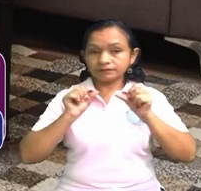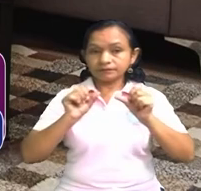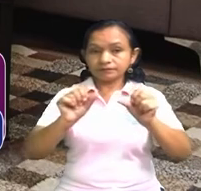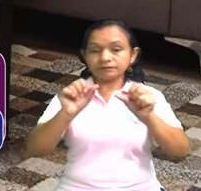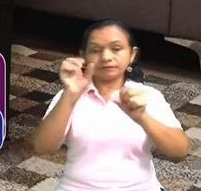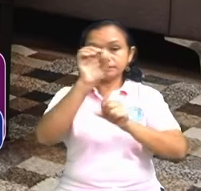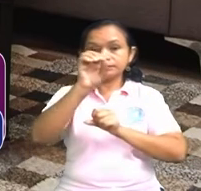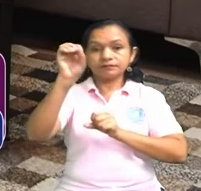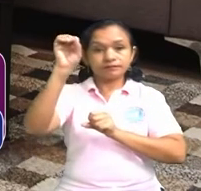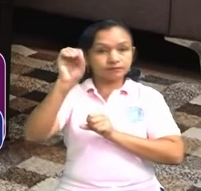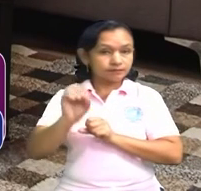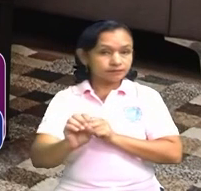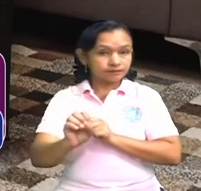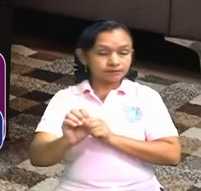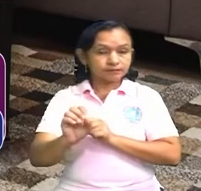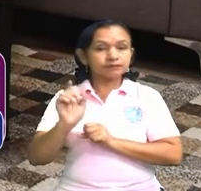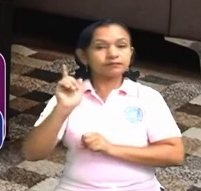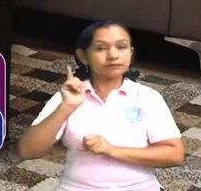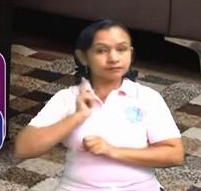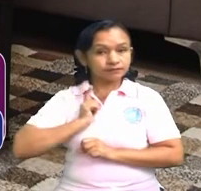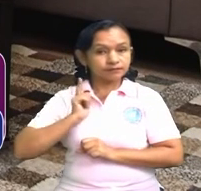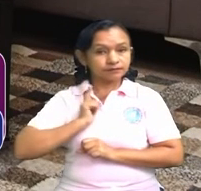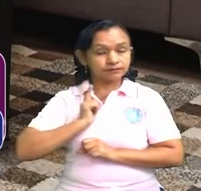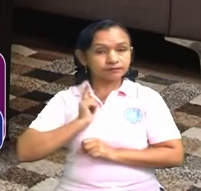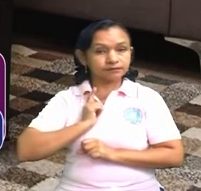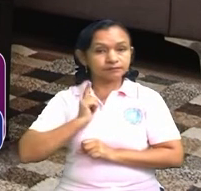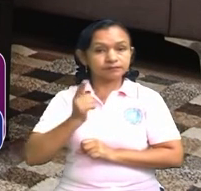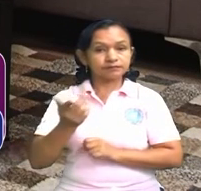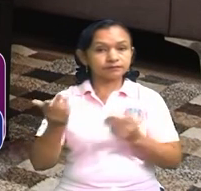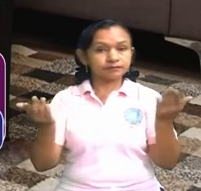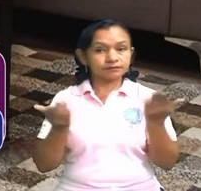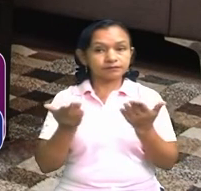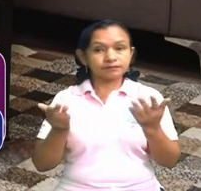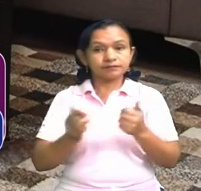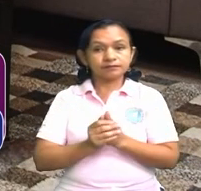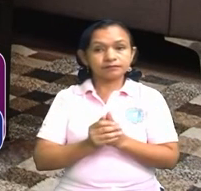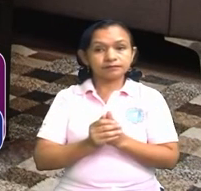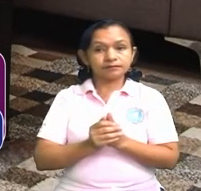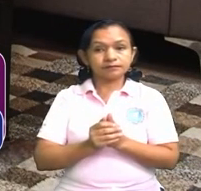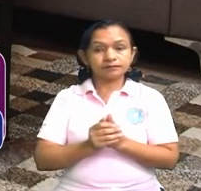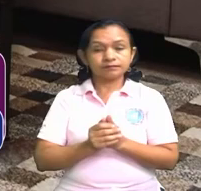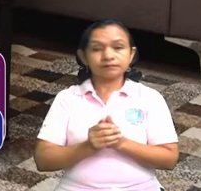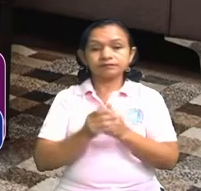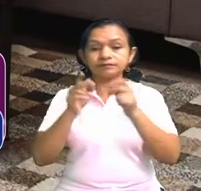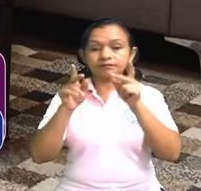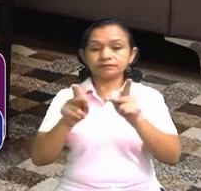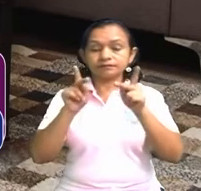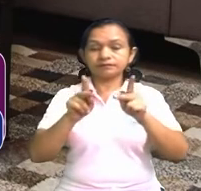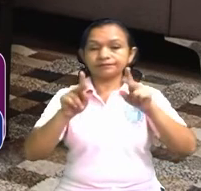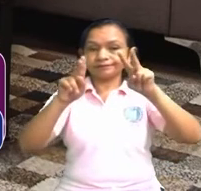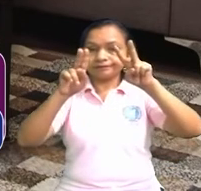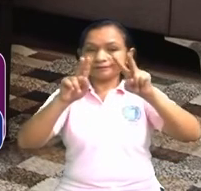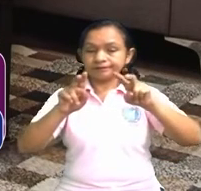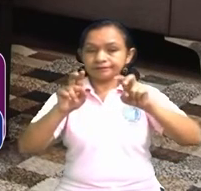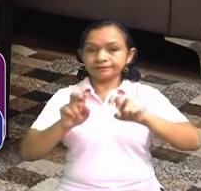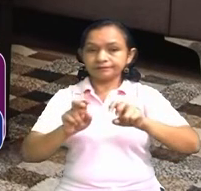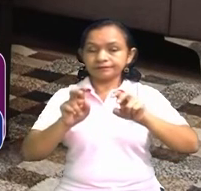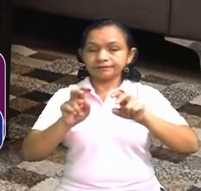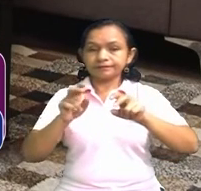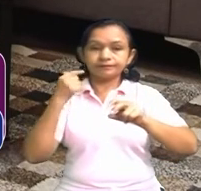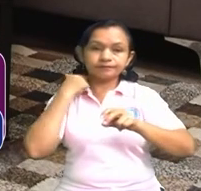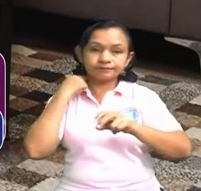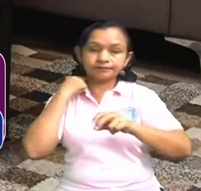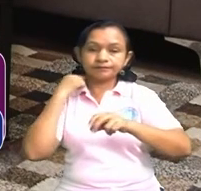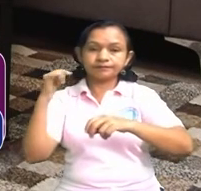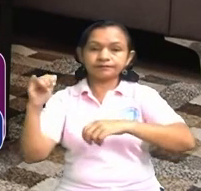el porcentaje de cumplimiento con la auditoría que le hacen